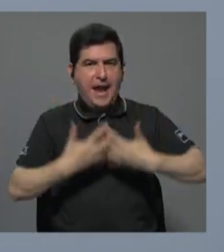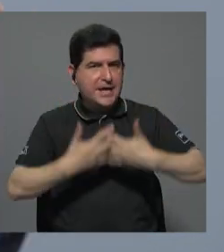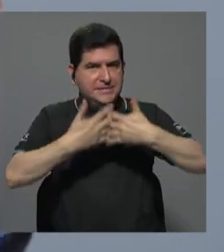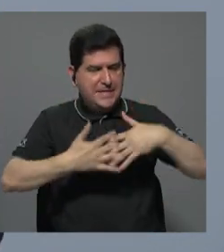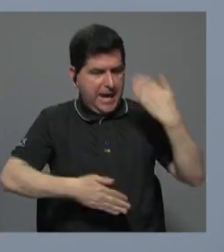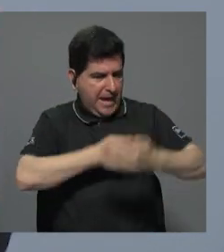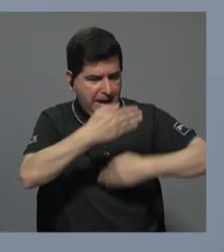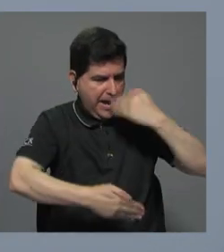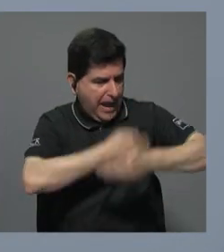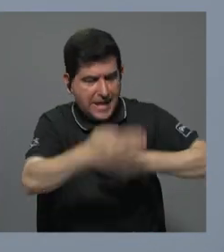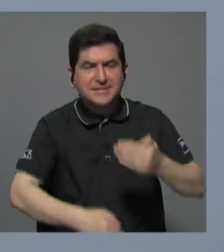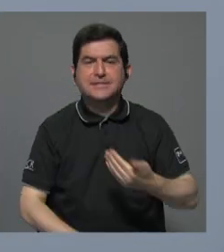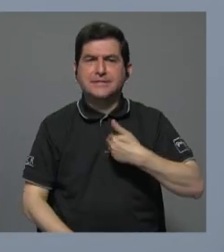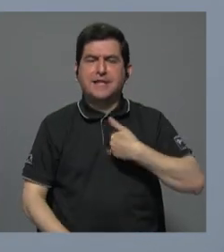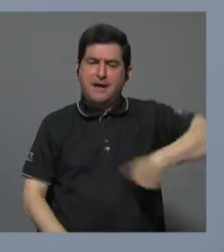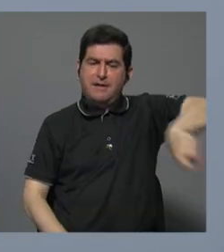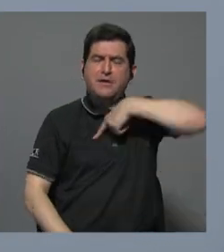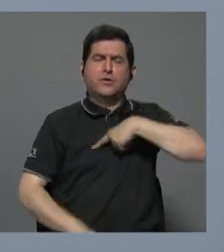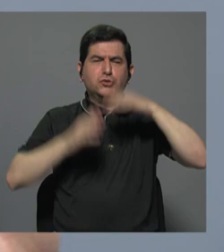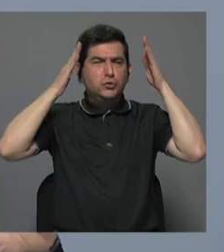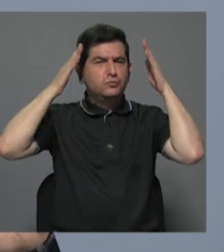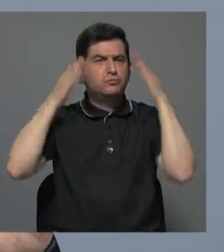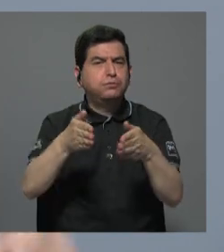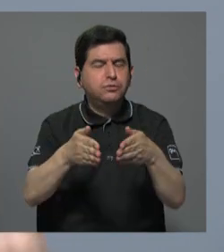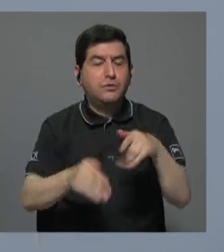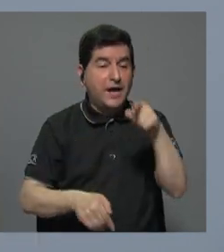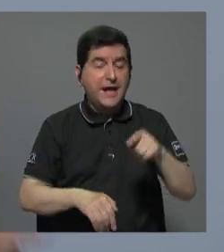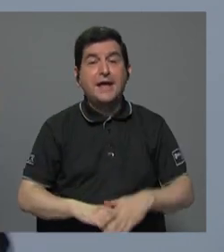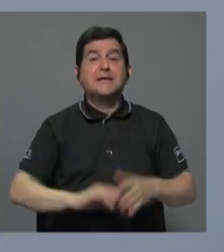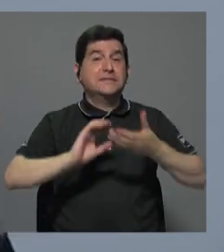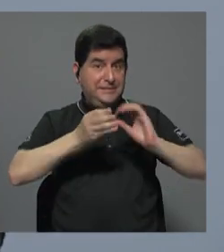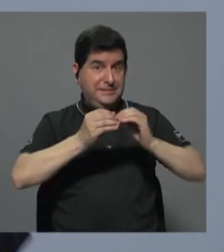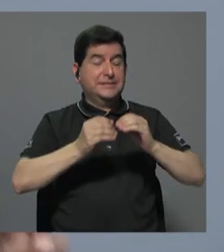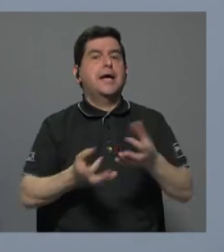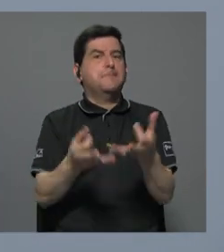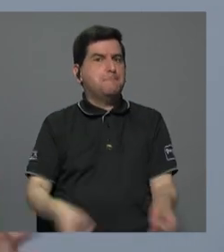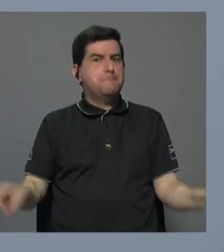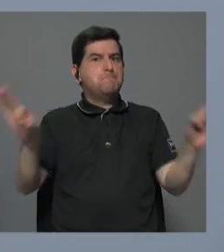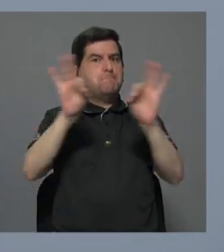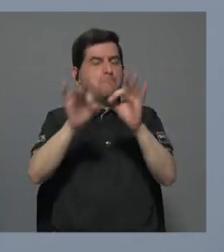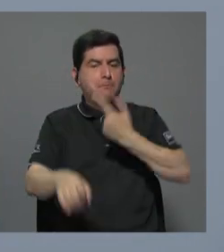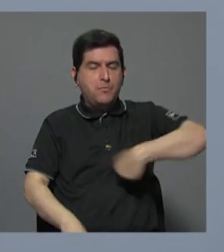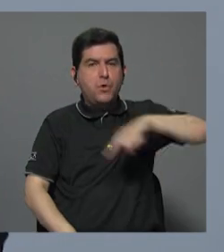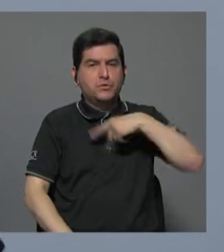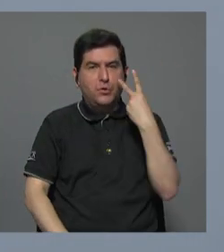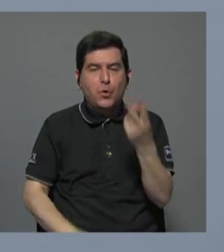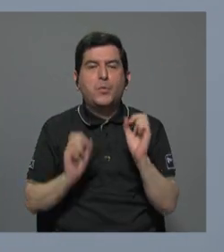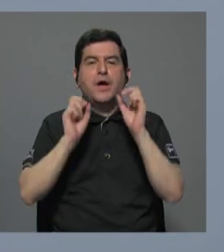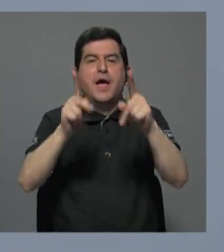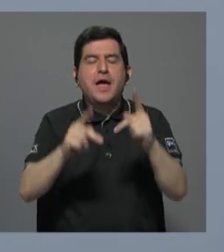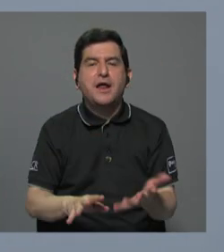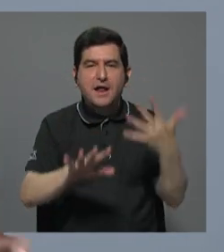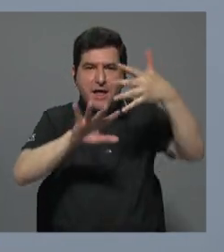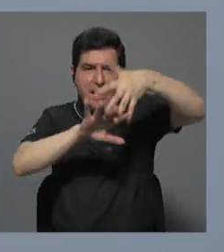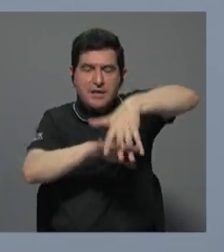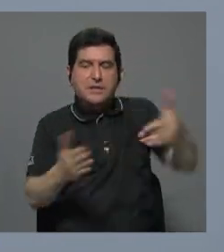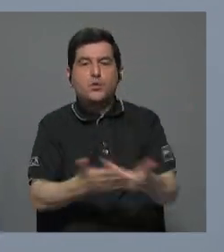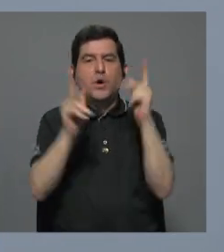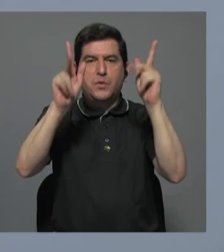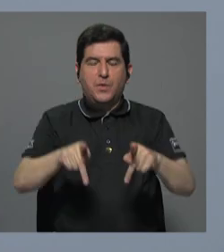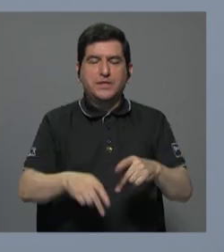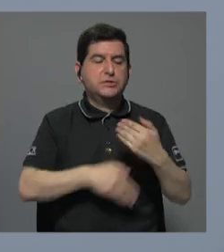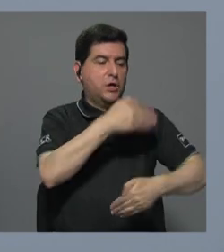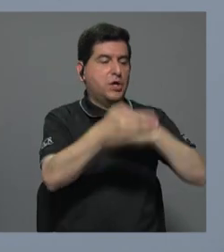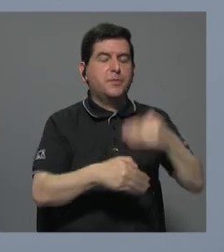de gestión de crecimiento tenemos que enfocarnos en ese denominador y allí es fundamental que nosotros veamos la oportunidad de integrar algunas personas y